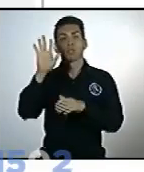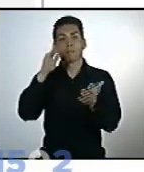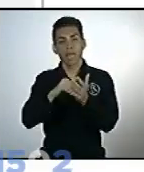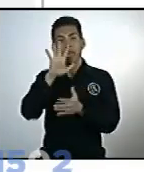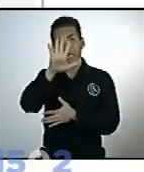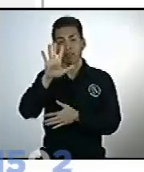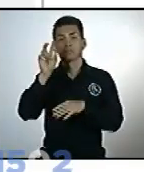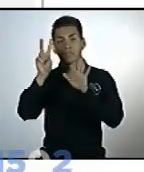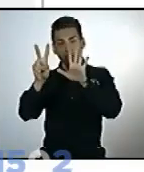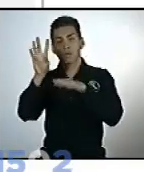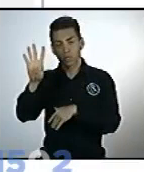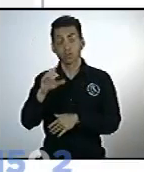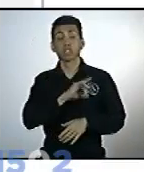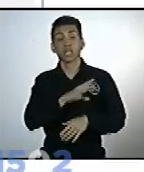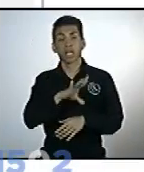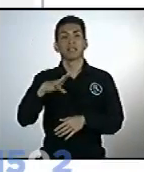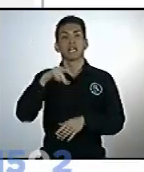54.574 y Chile